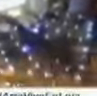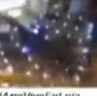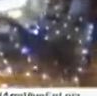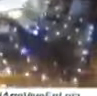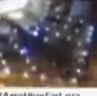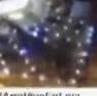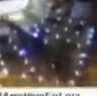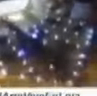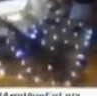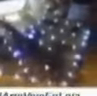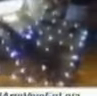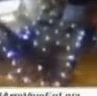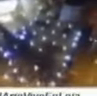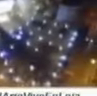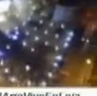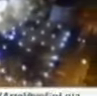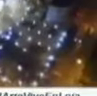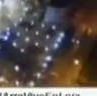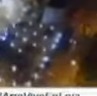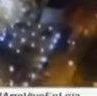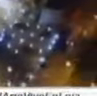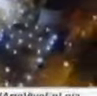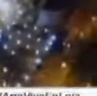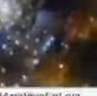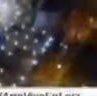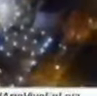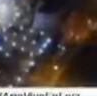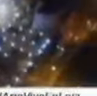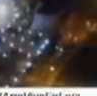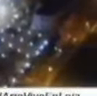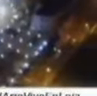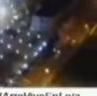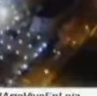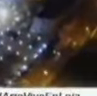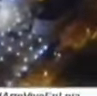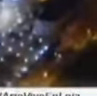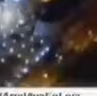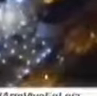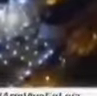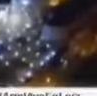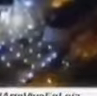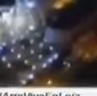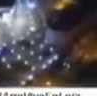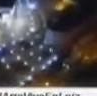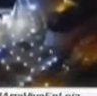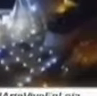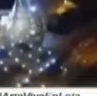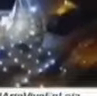Somos anfitriones de cultura y tradición. Loja está de